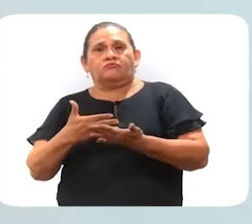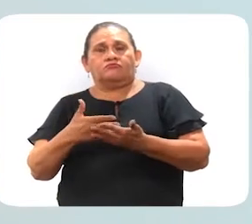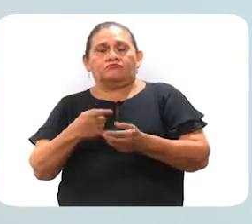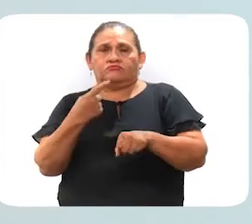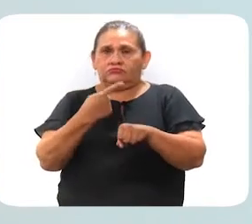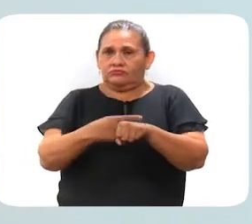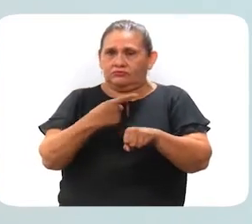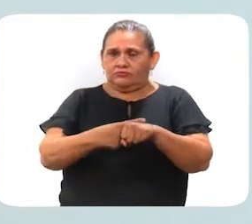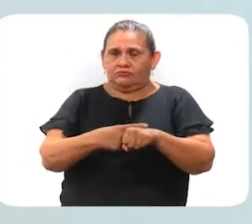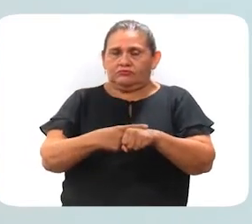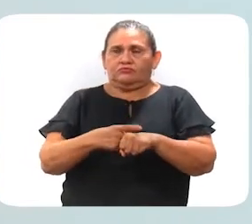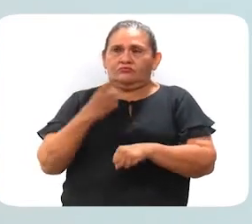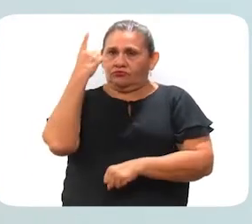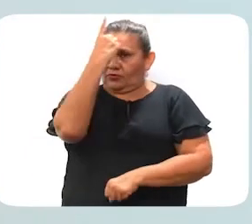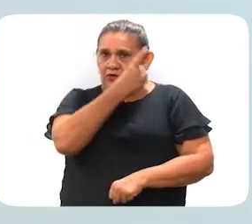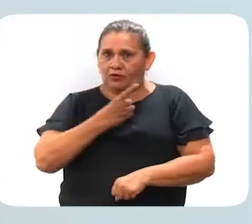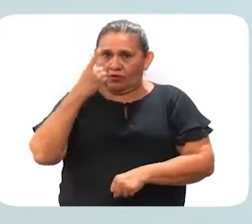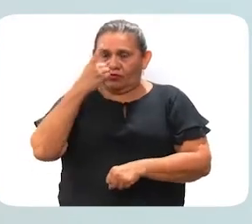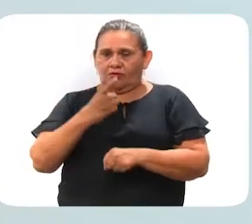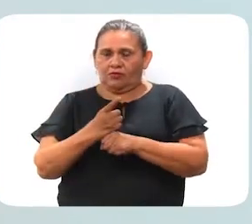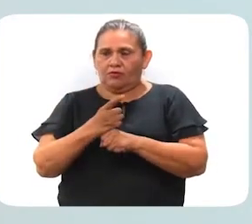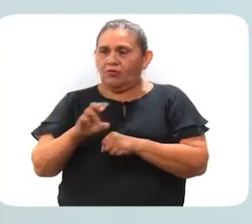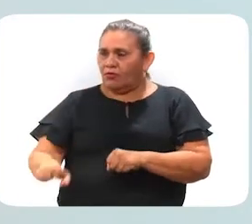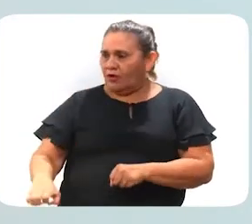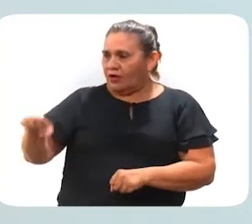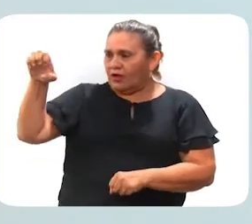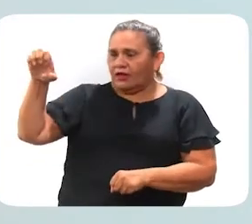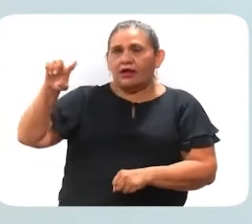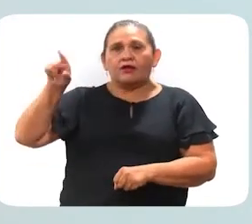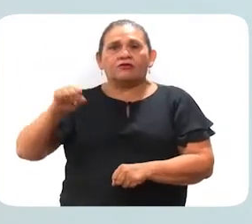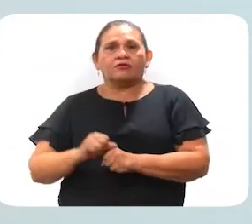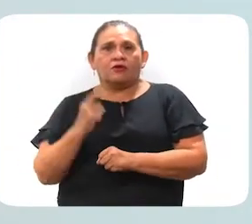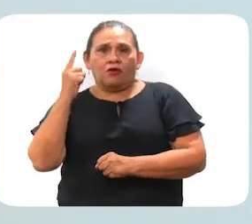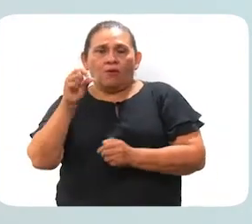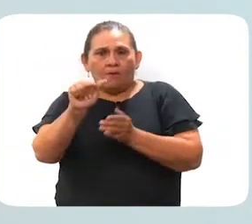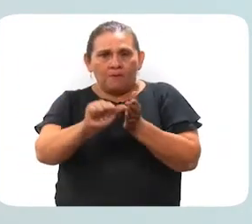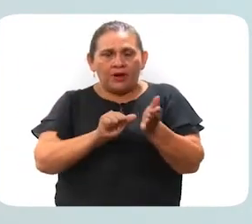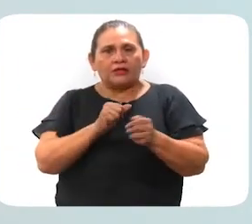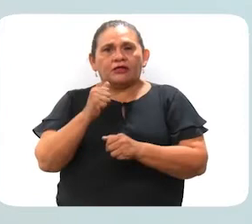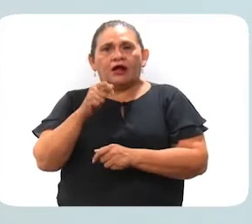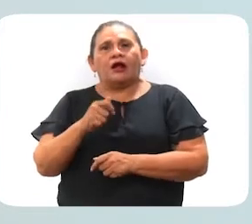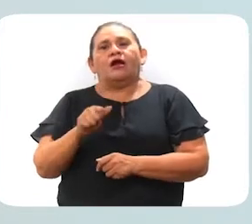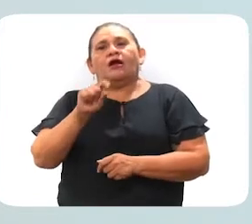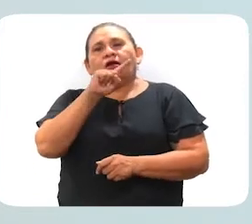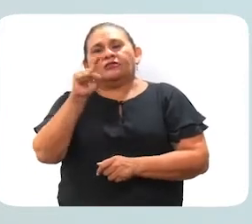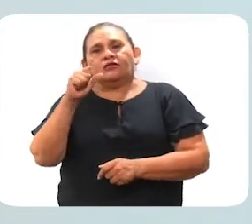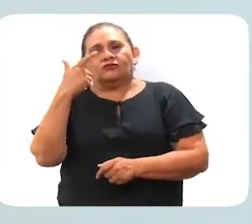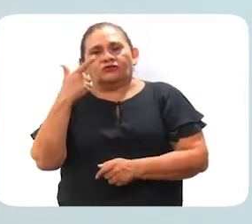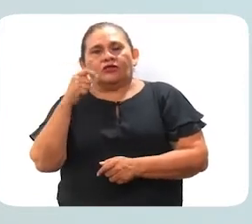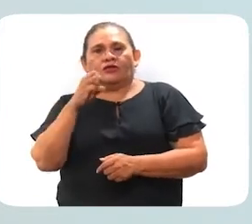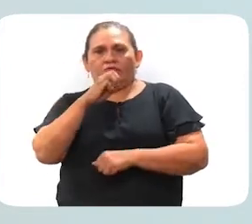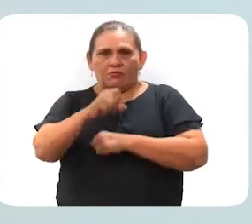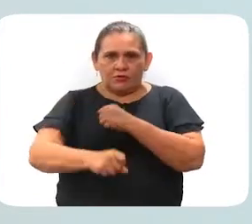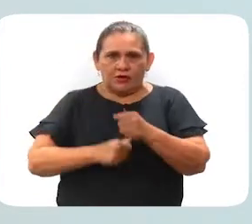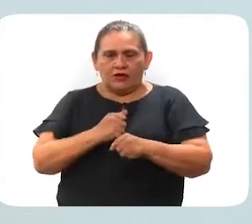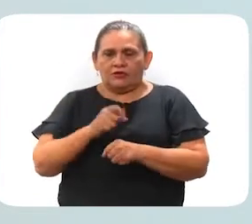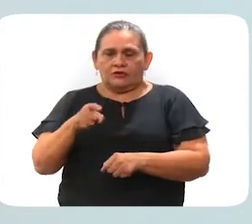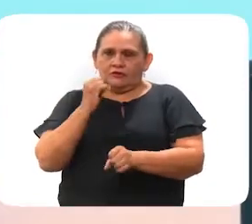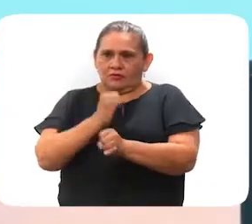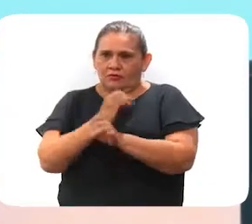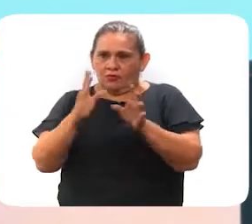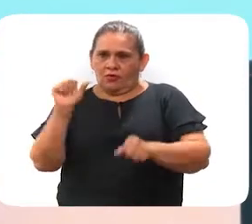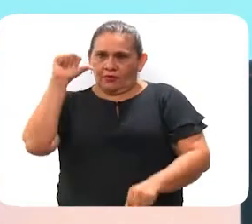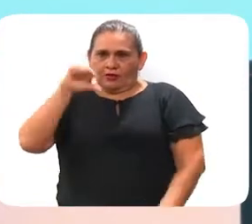espera de diagnóstico. El rango de edad de los casos es de 1 mes a 107 años. Este es el informe del día de hoy,